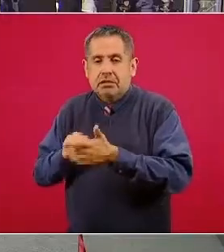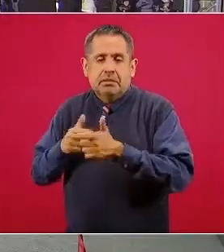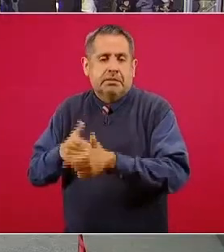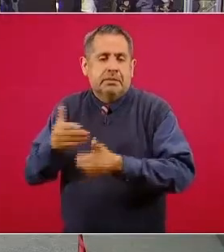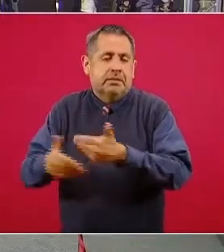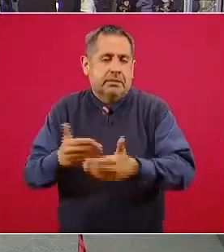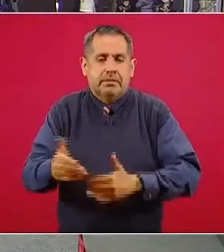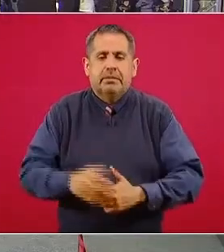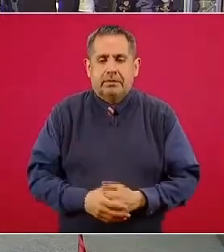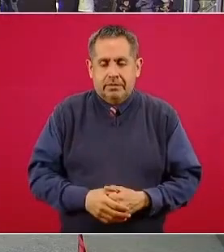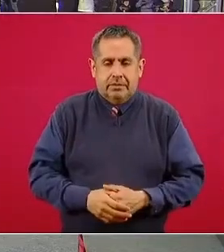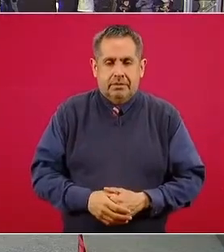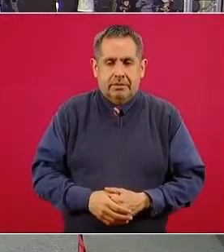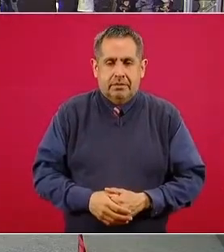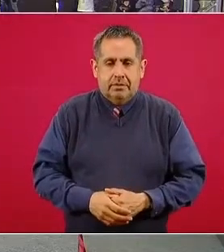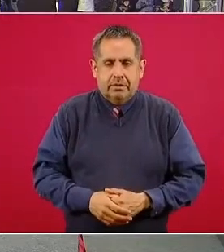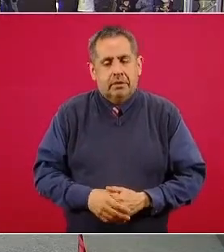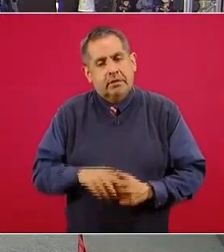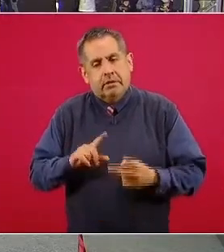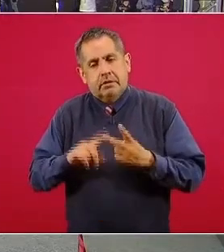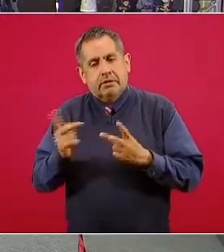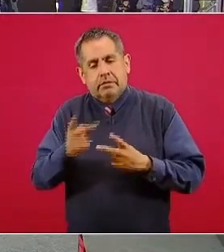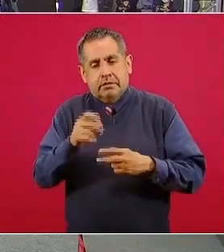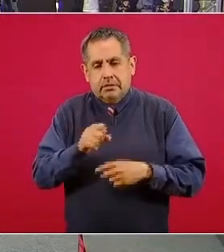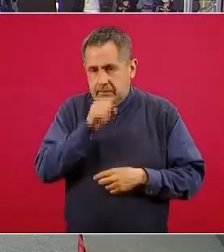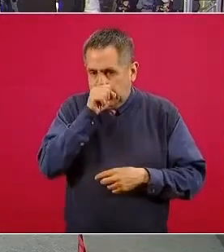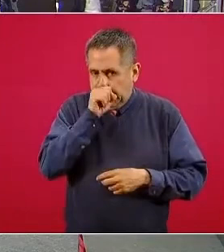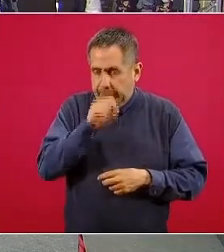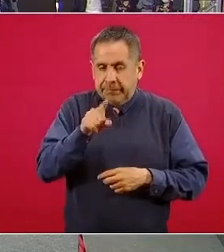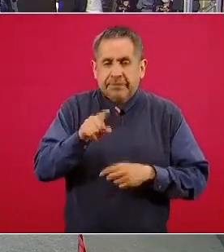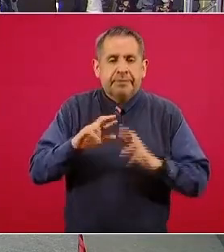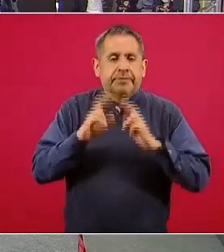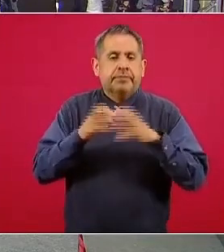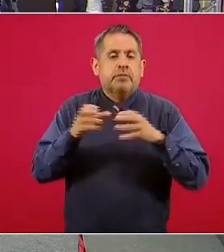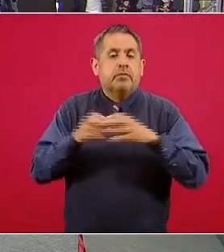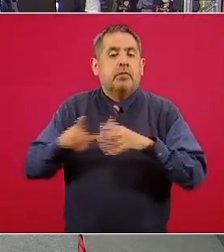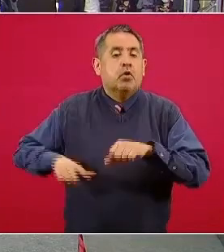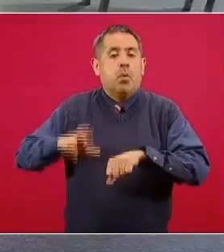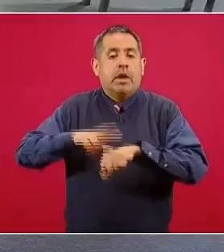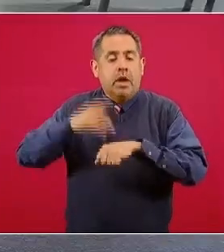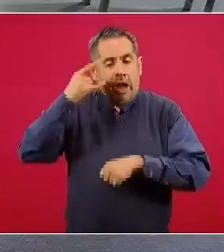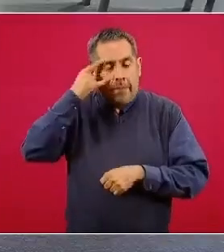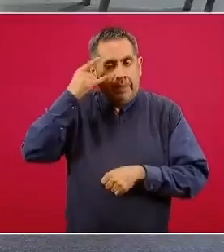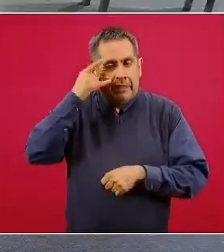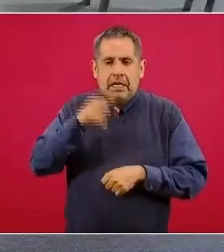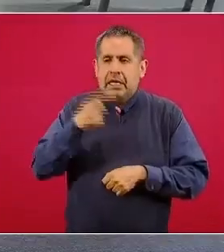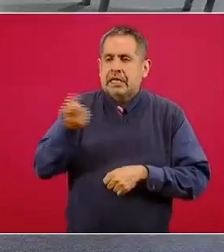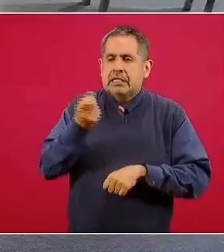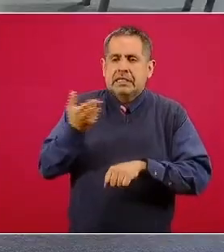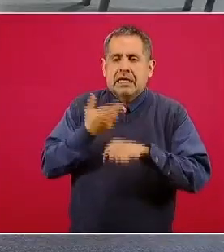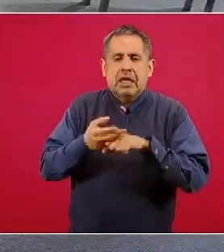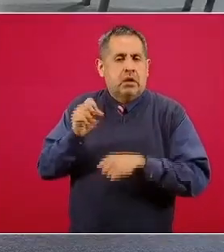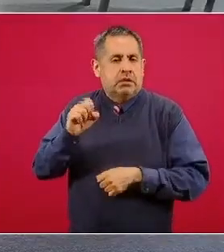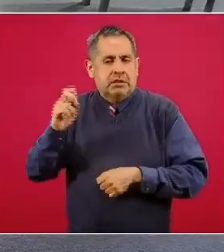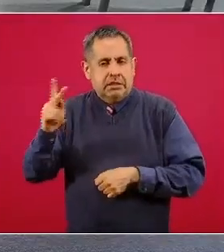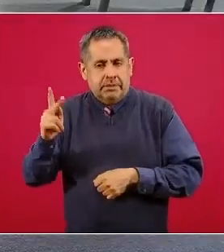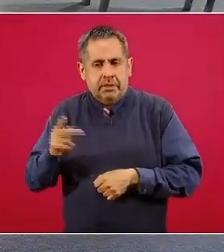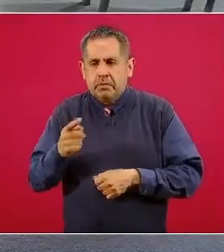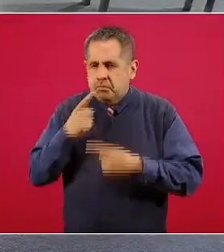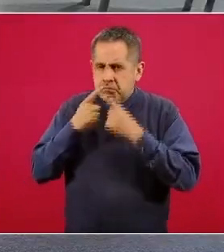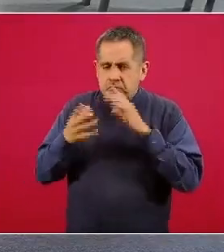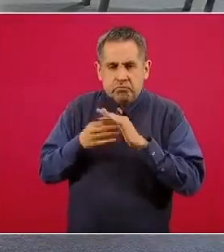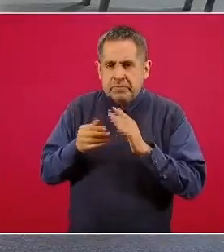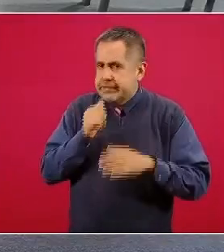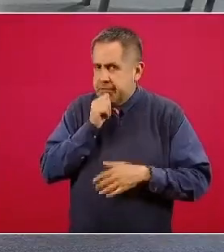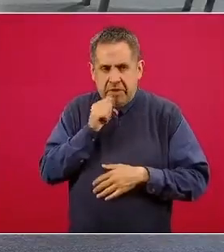constantemente. Y otra pregunta, sobre esta reunión que tuvo con el gobernador de Campeche y el secretario de Educación, mencionaron que aún